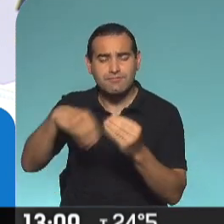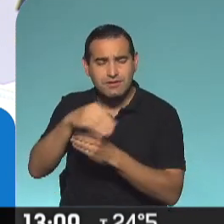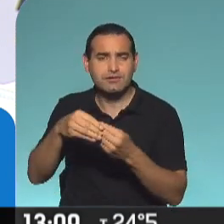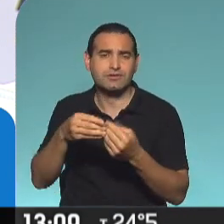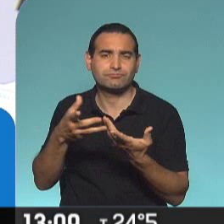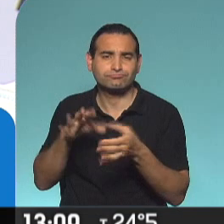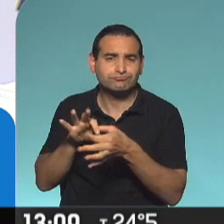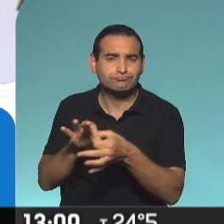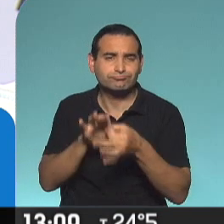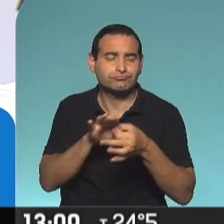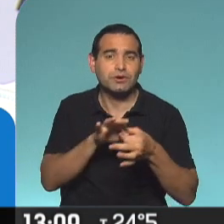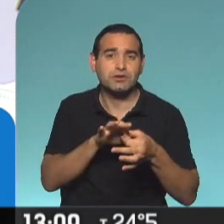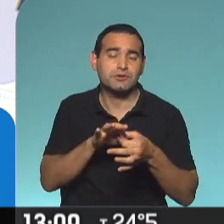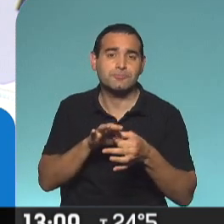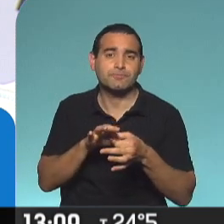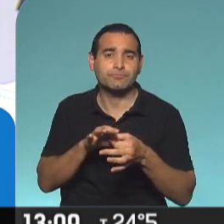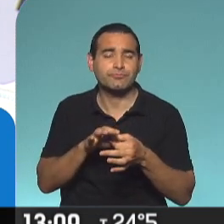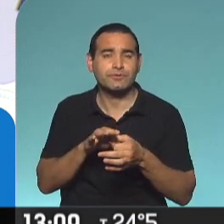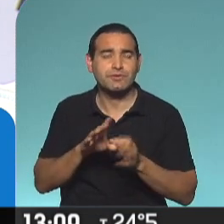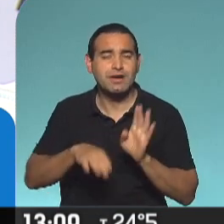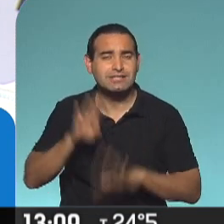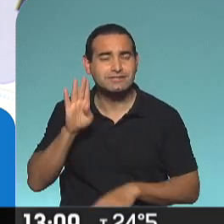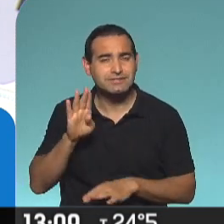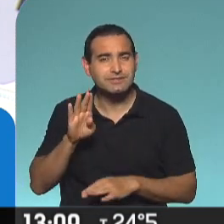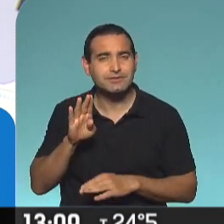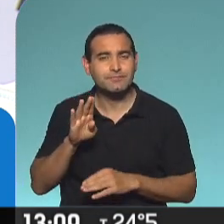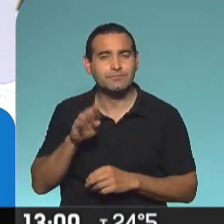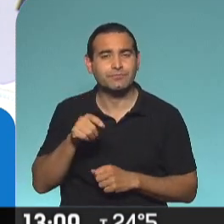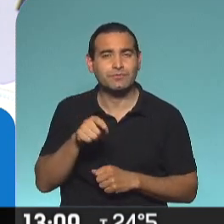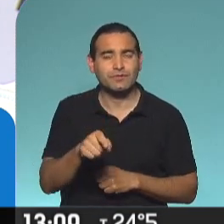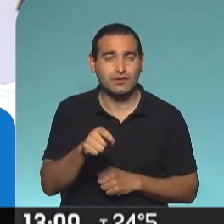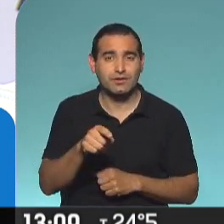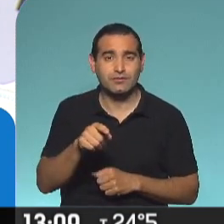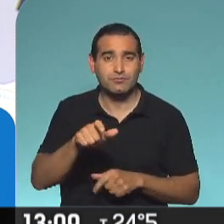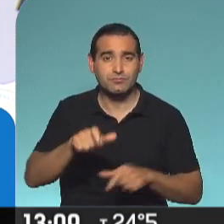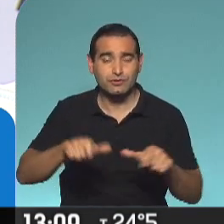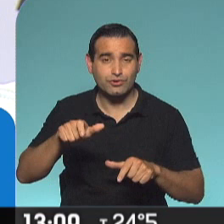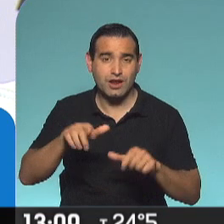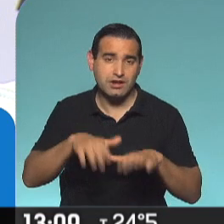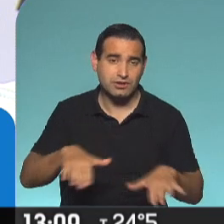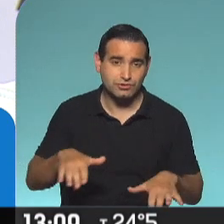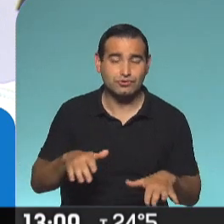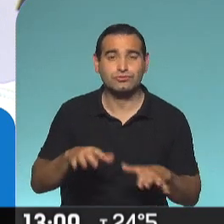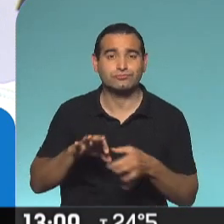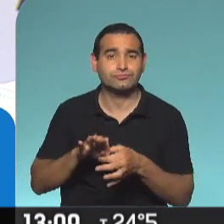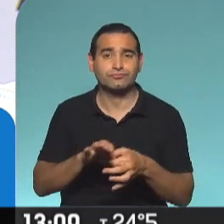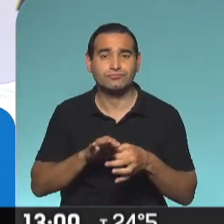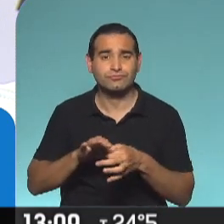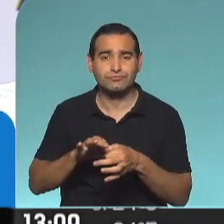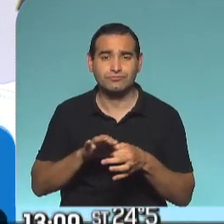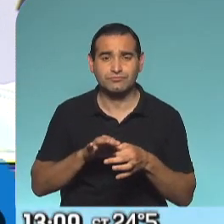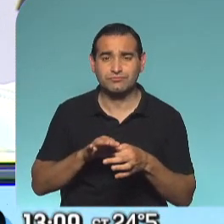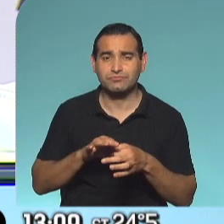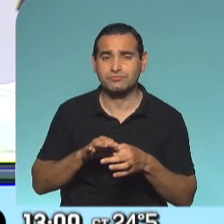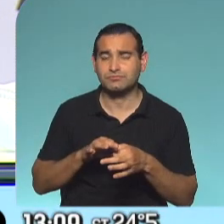personas y sobre todo cuando cuando estos vínculos son ocurren naturalmente